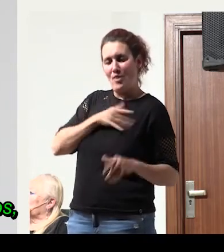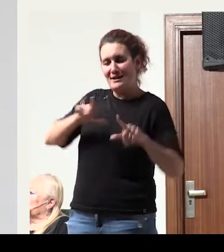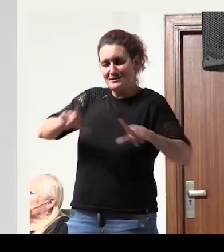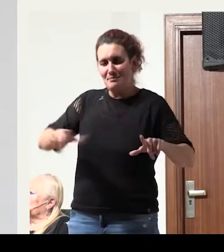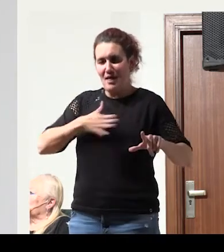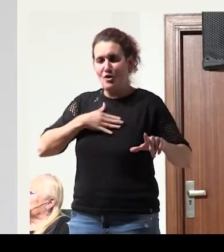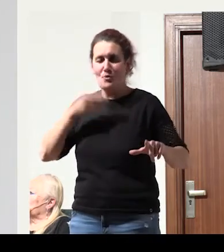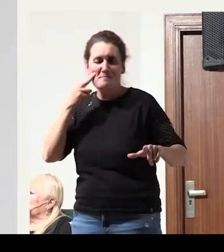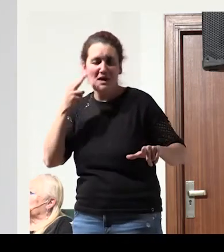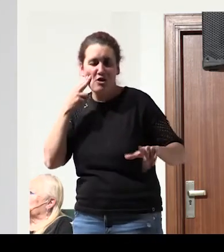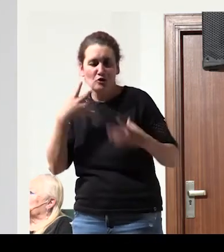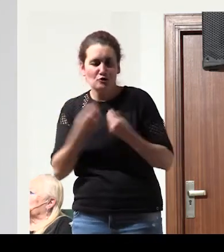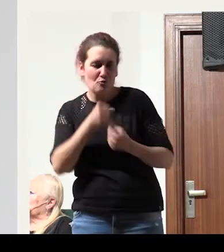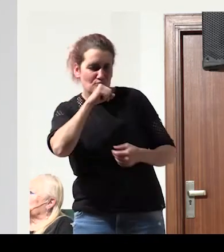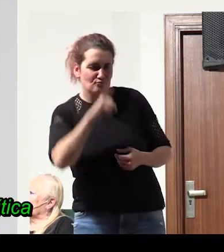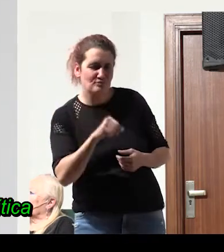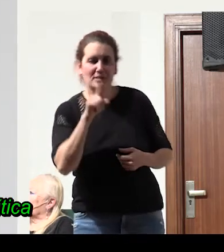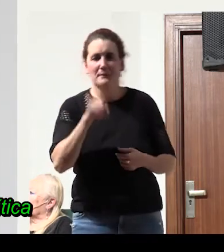aflicciones.